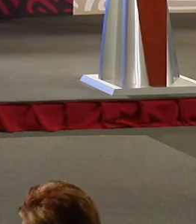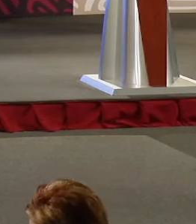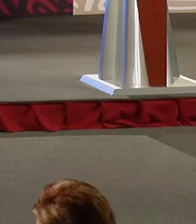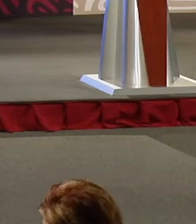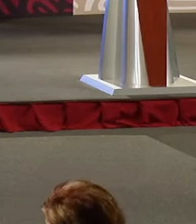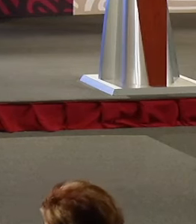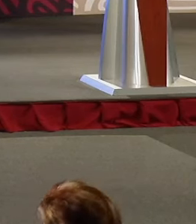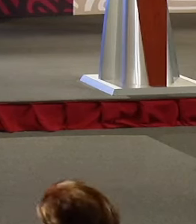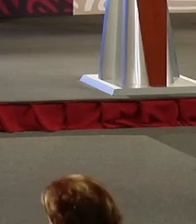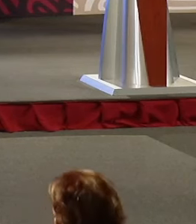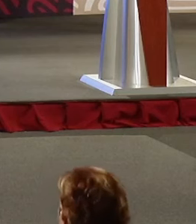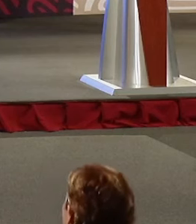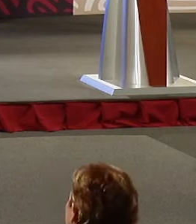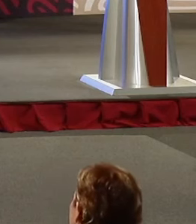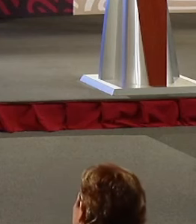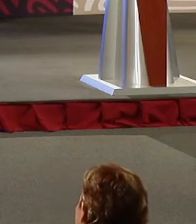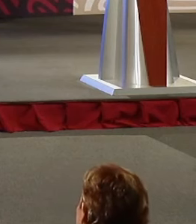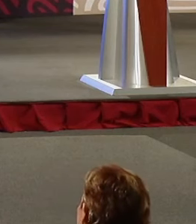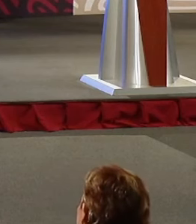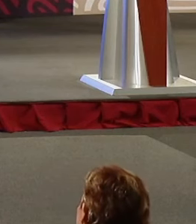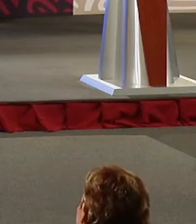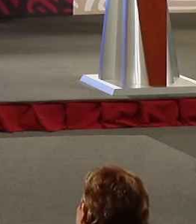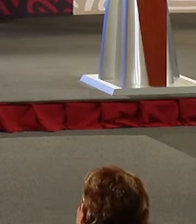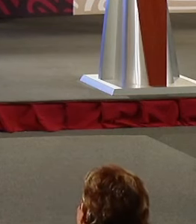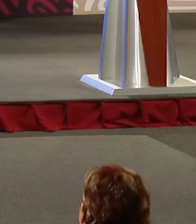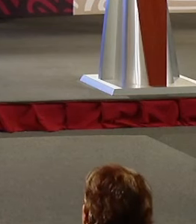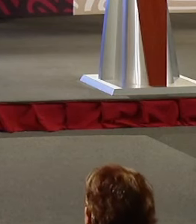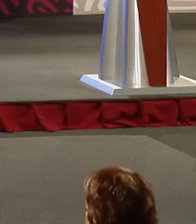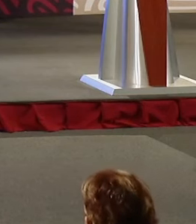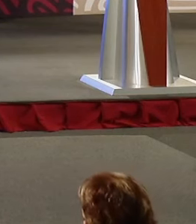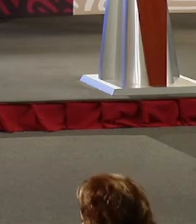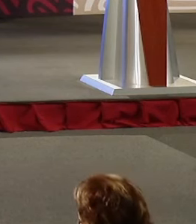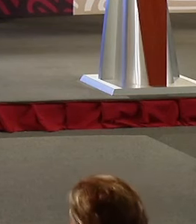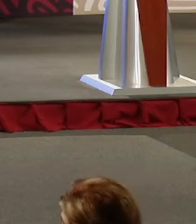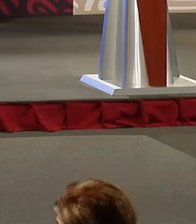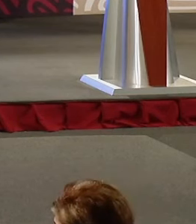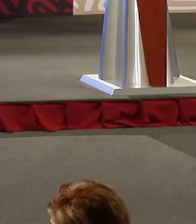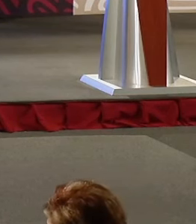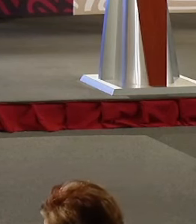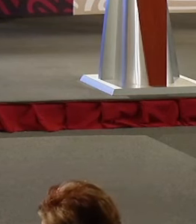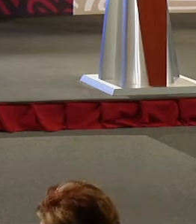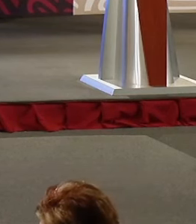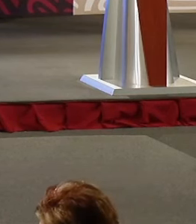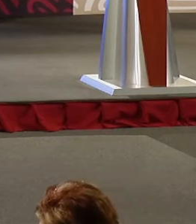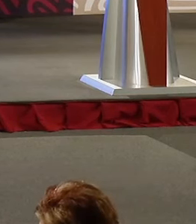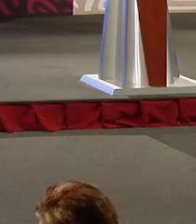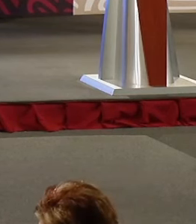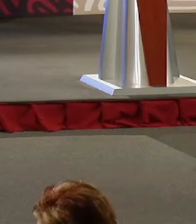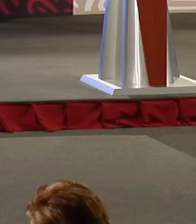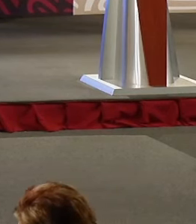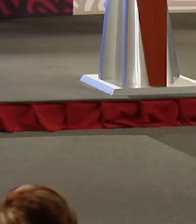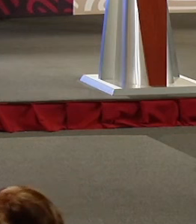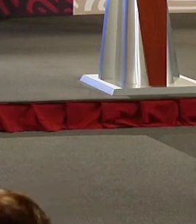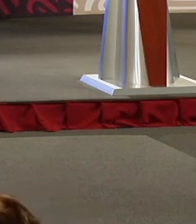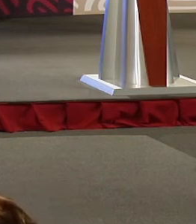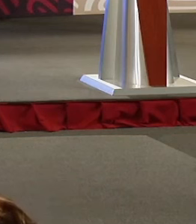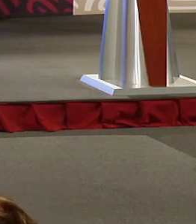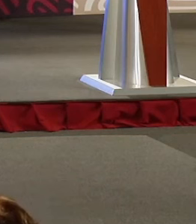a supervisar y van a mejorar y van a rendir cuentas también a la